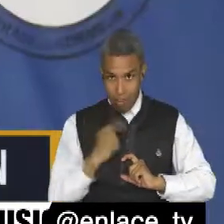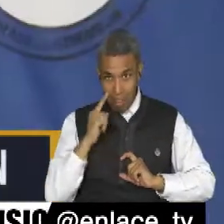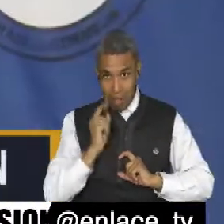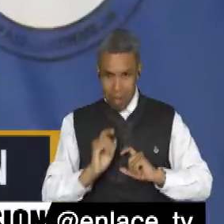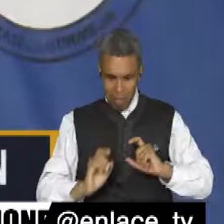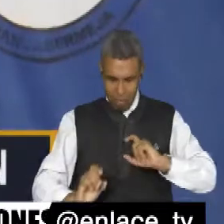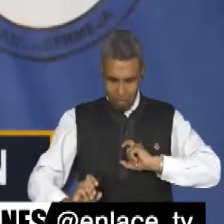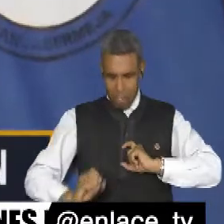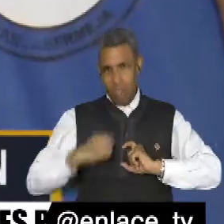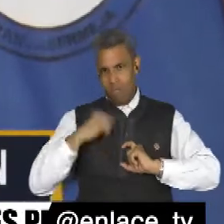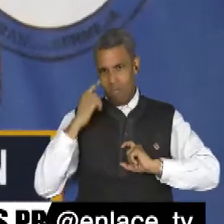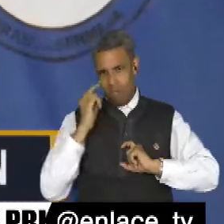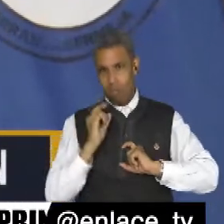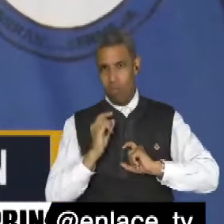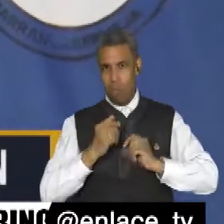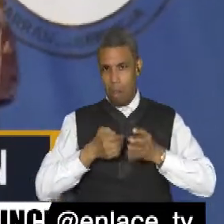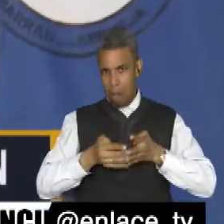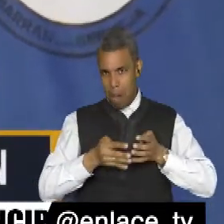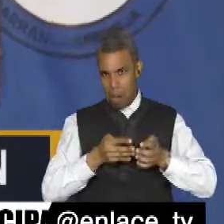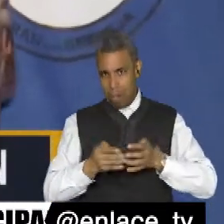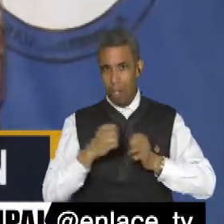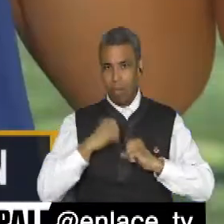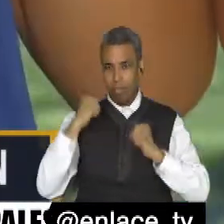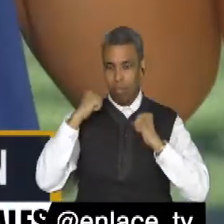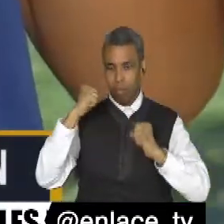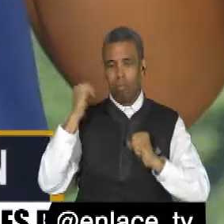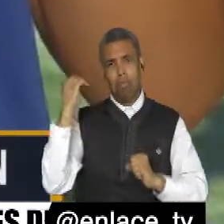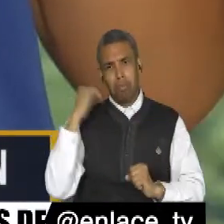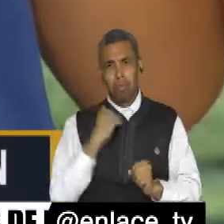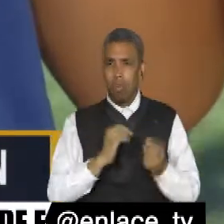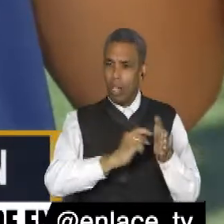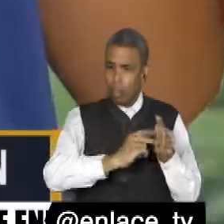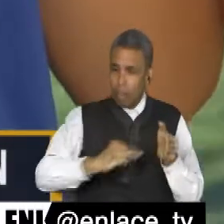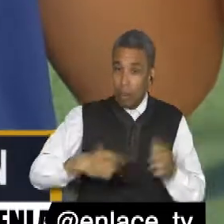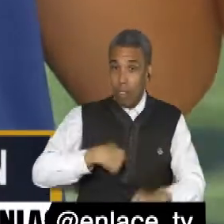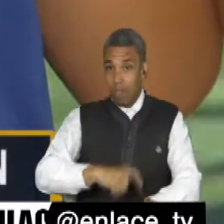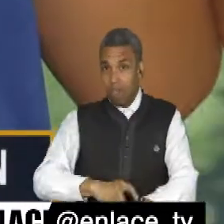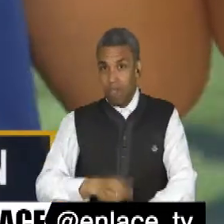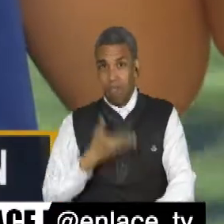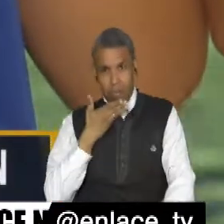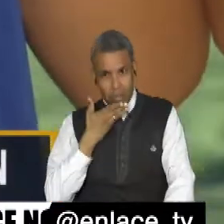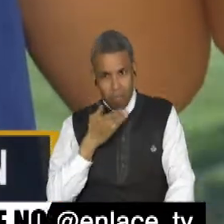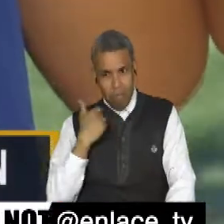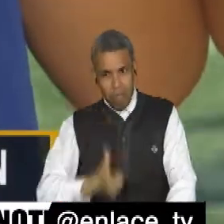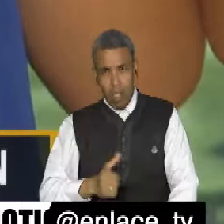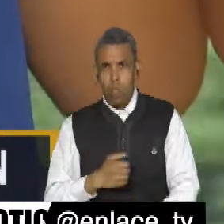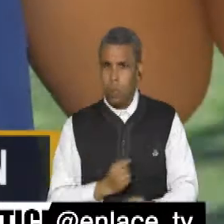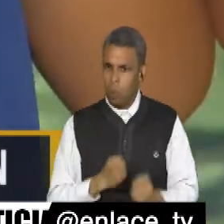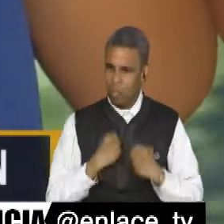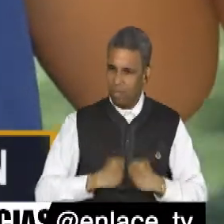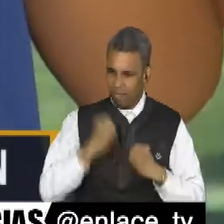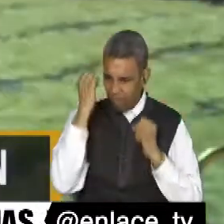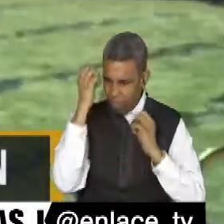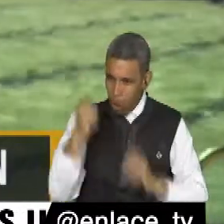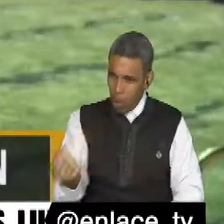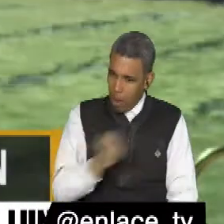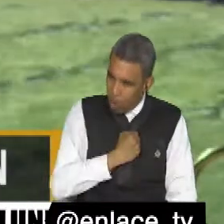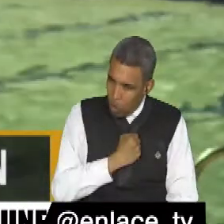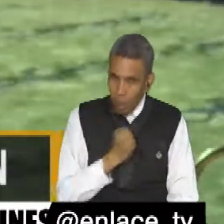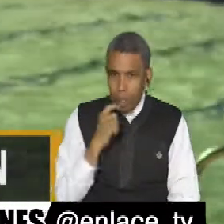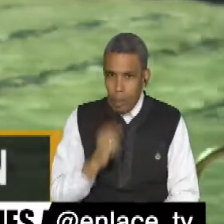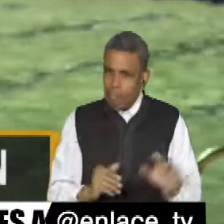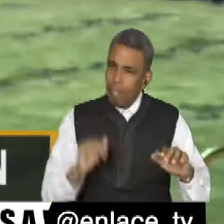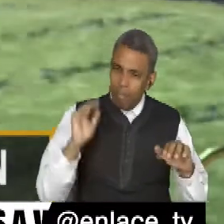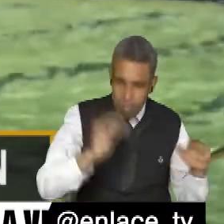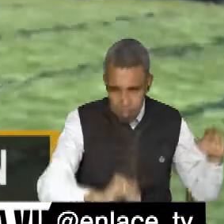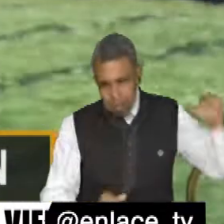tiempos, ganar medallas. Pues le puse mucha energía, mucha pasión, mucho amor, porque me